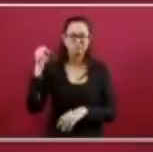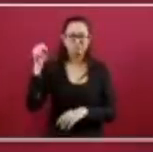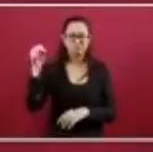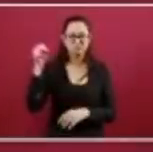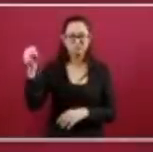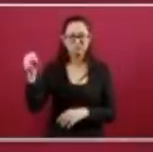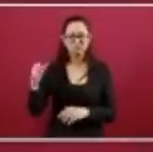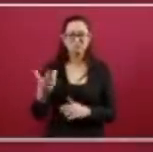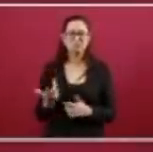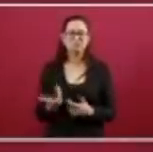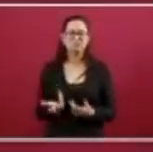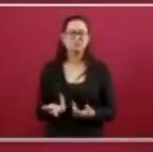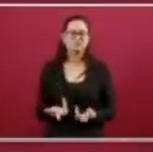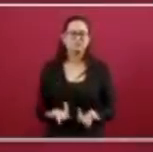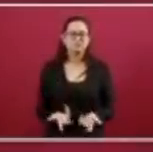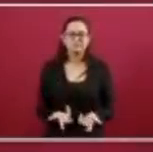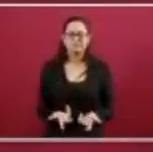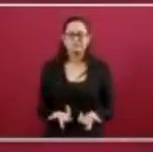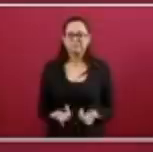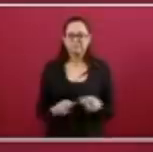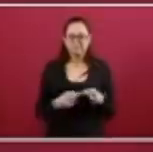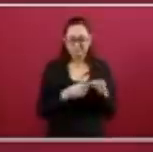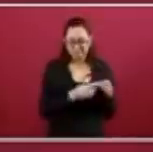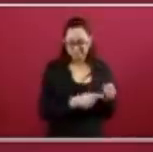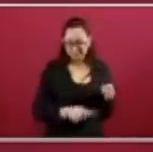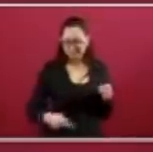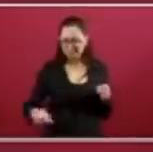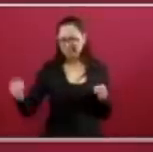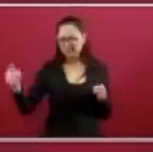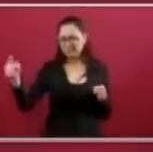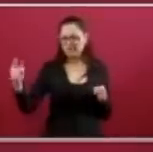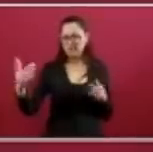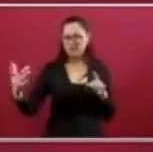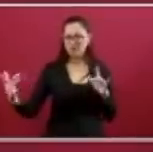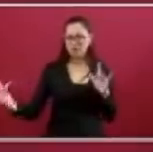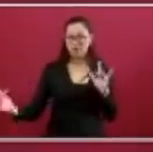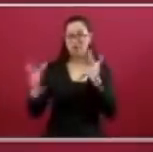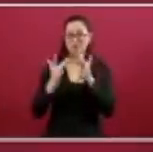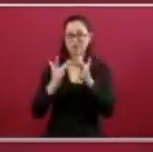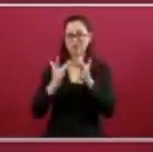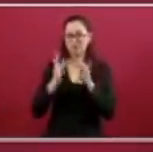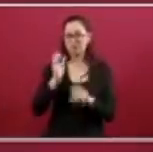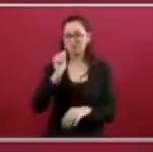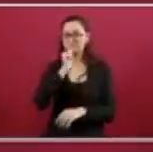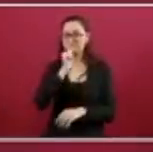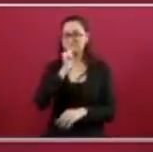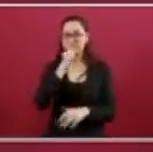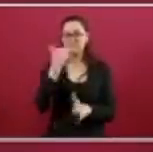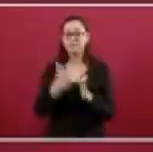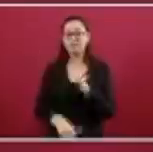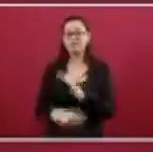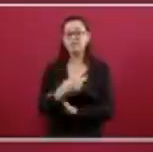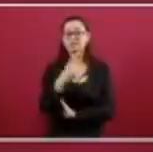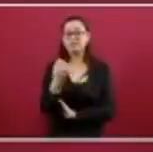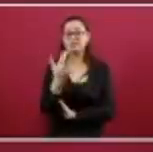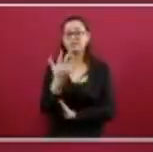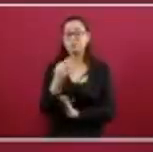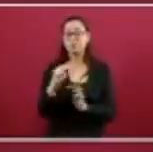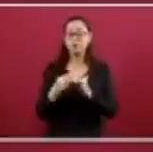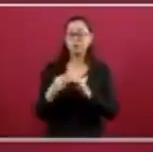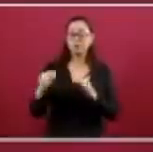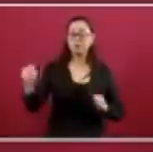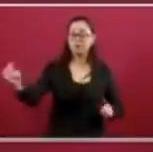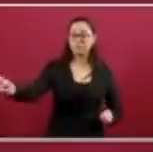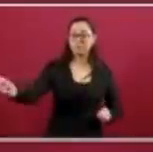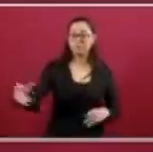y no se puede conectar, faltan 150 metros de ductos.